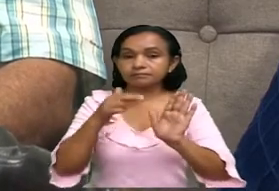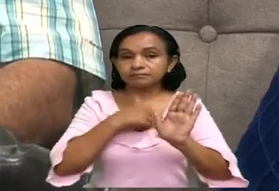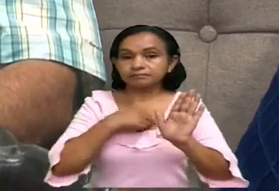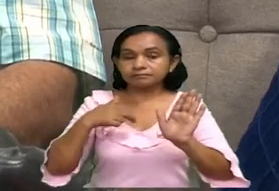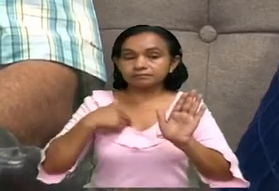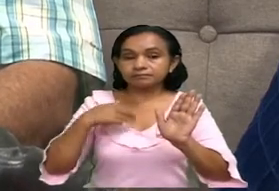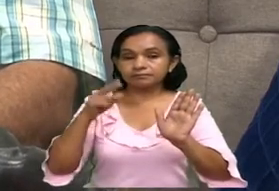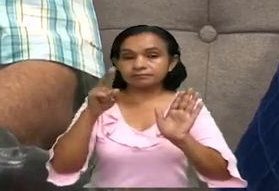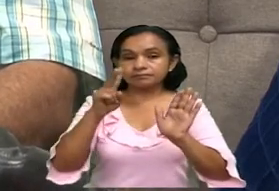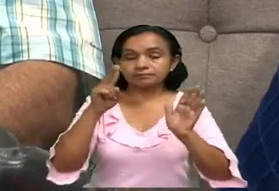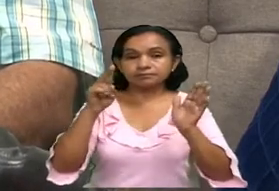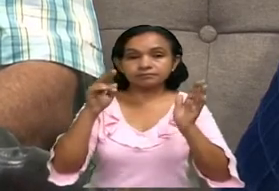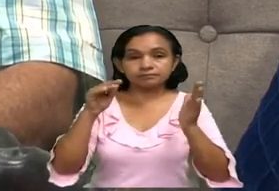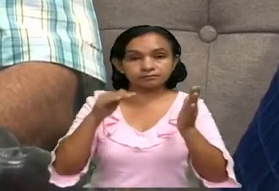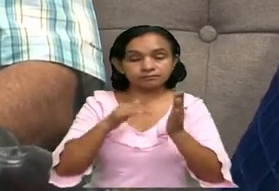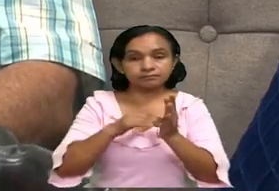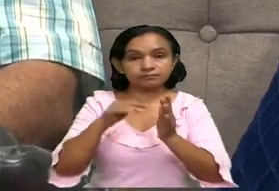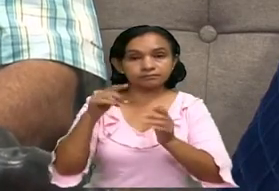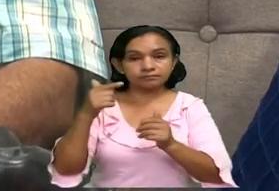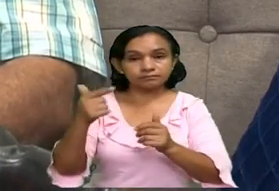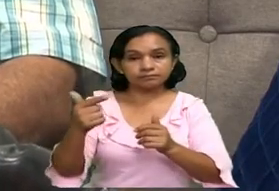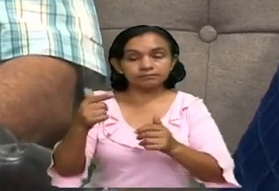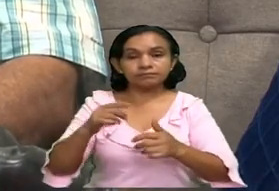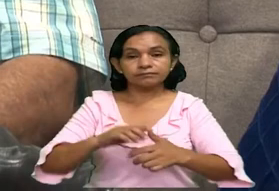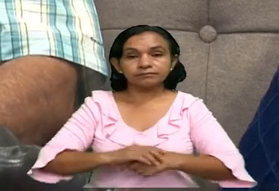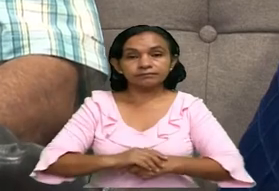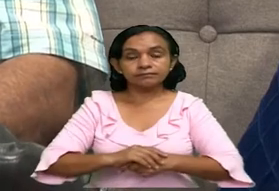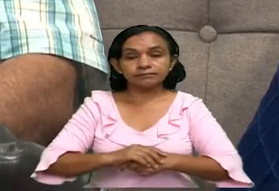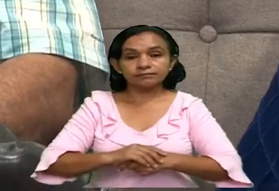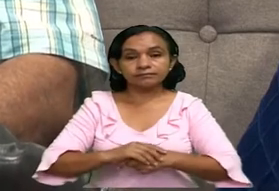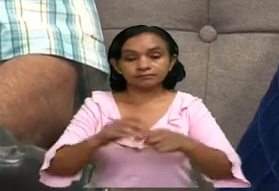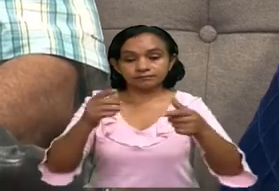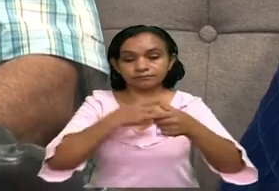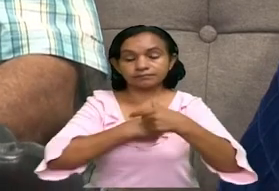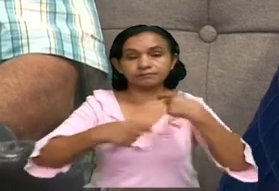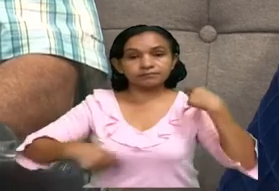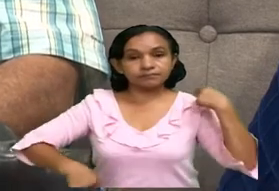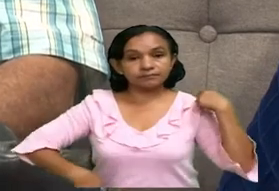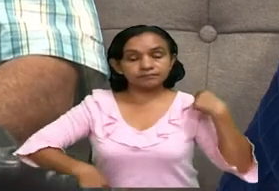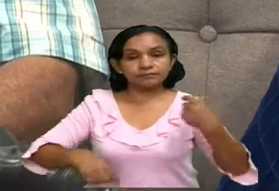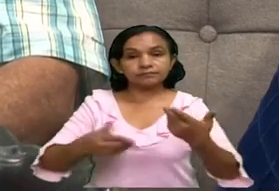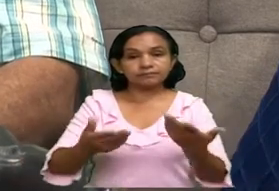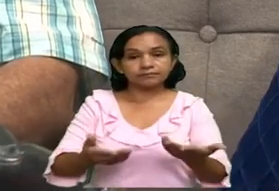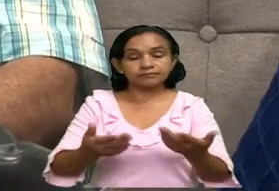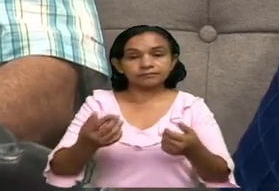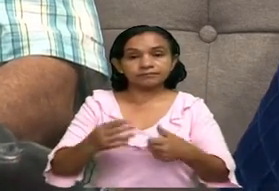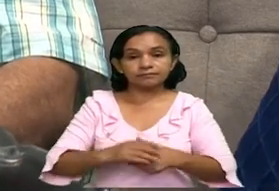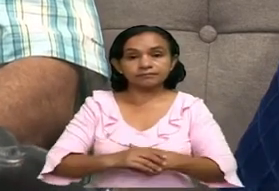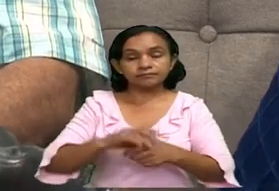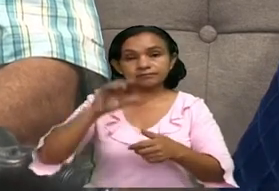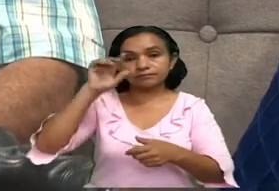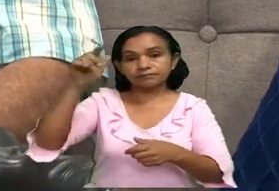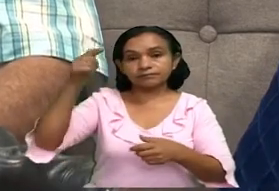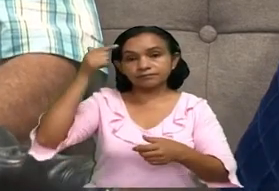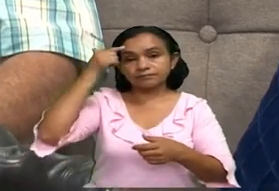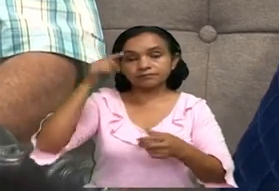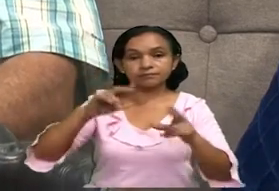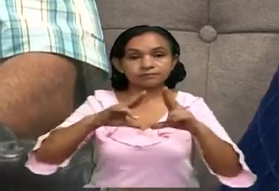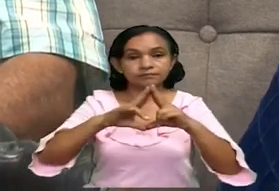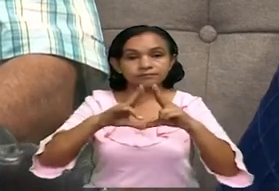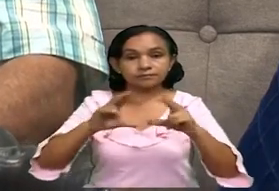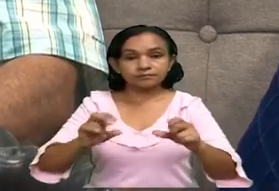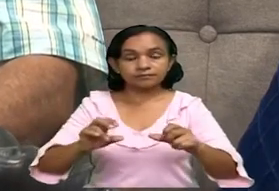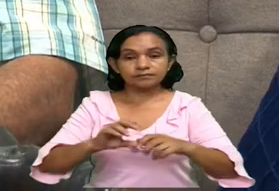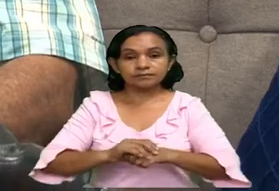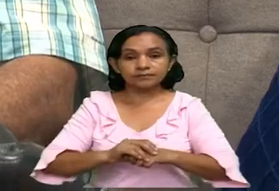el 2007, cuando llegó el presidente Daniel, okay, ¿verdad?, al gobierno de Nicaragua,